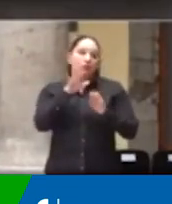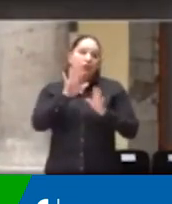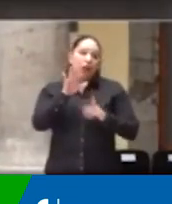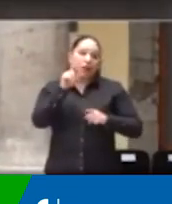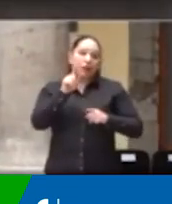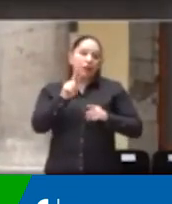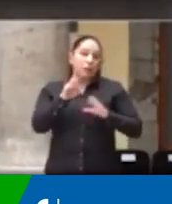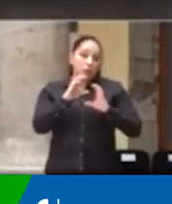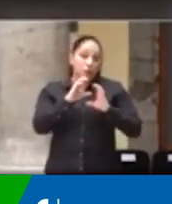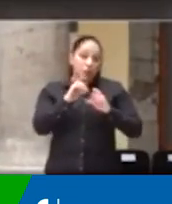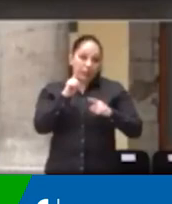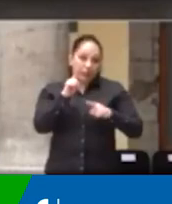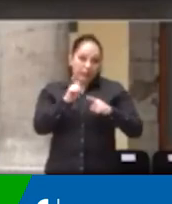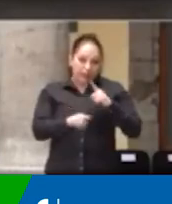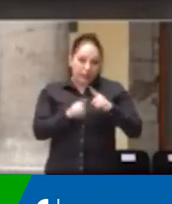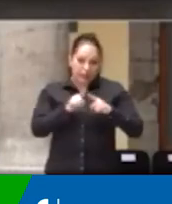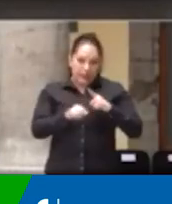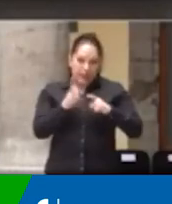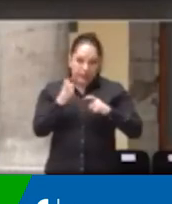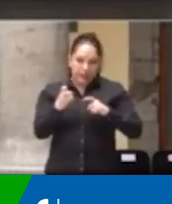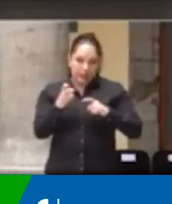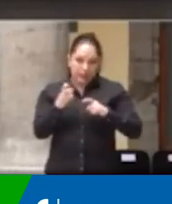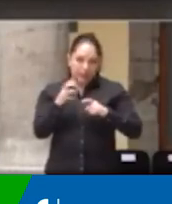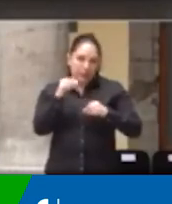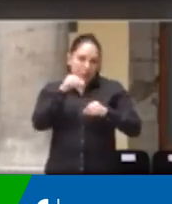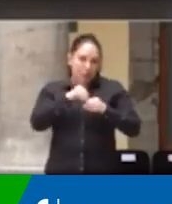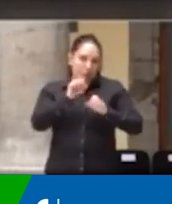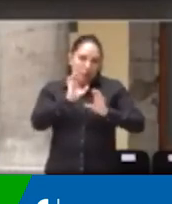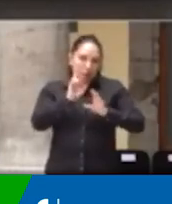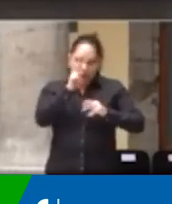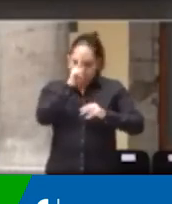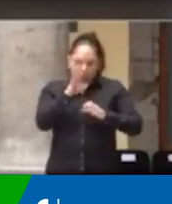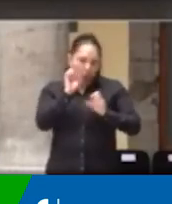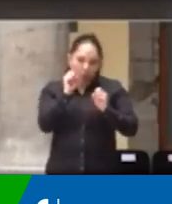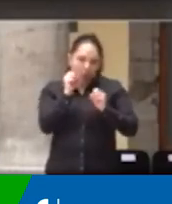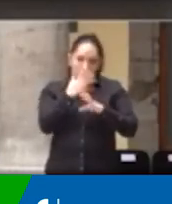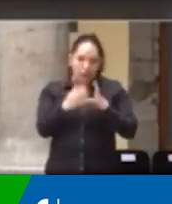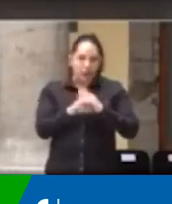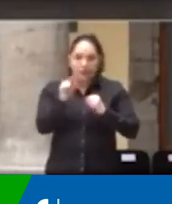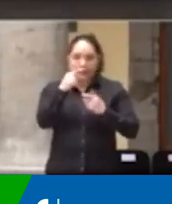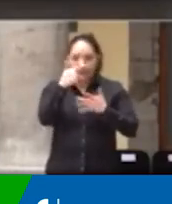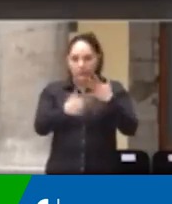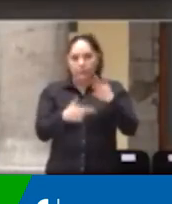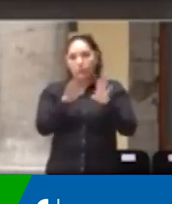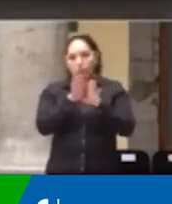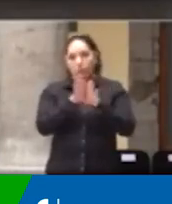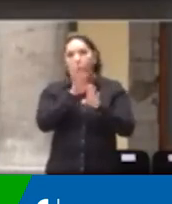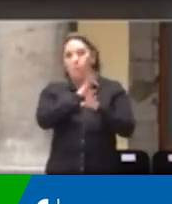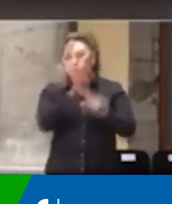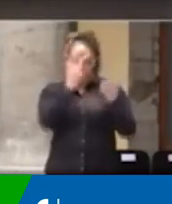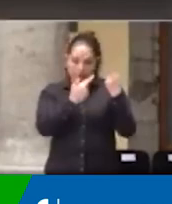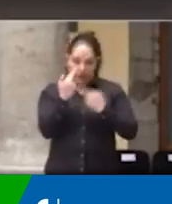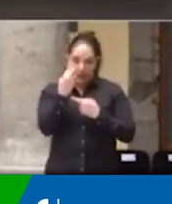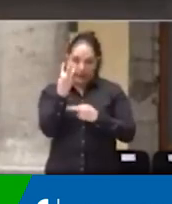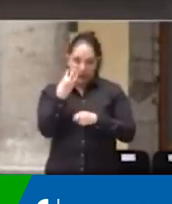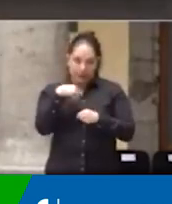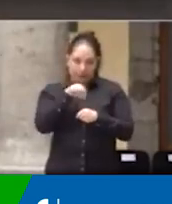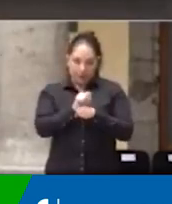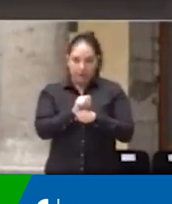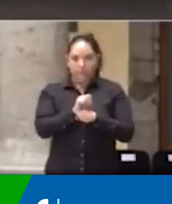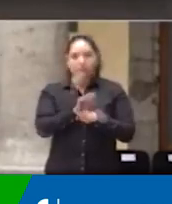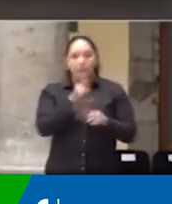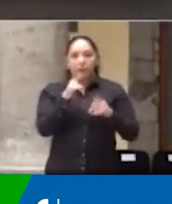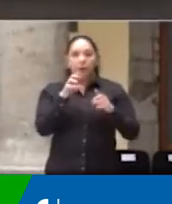pero cada entidad federativa toma la decisión de en qué momento y cómo regresar a clase. El cubrebocas va